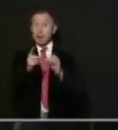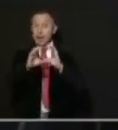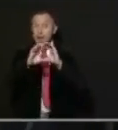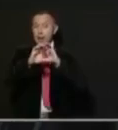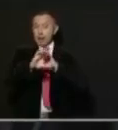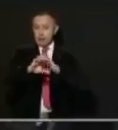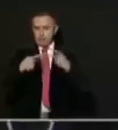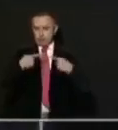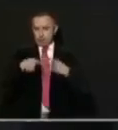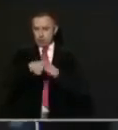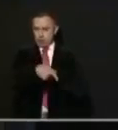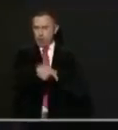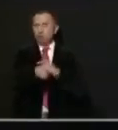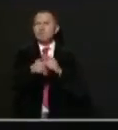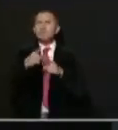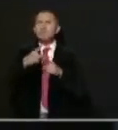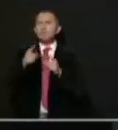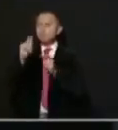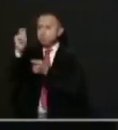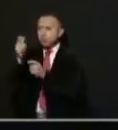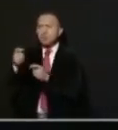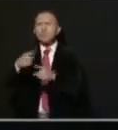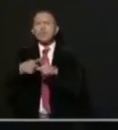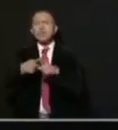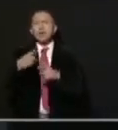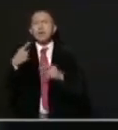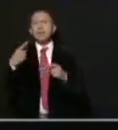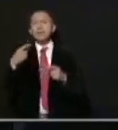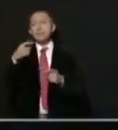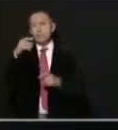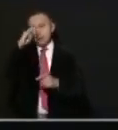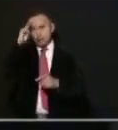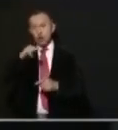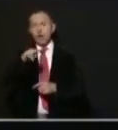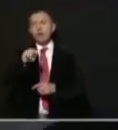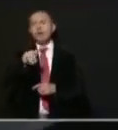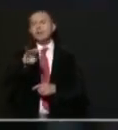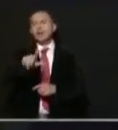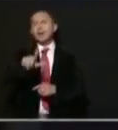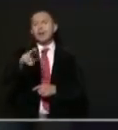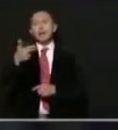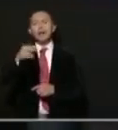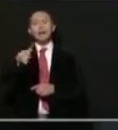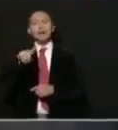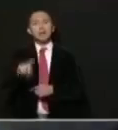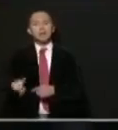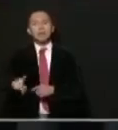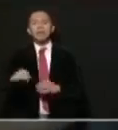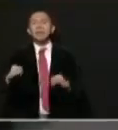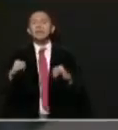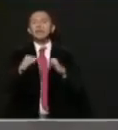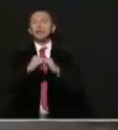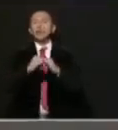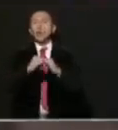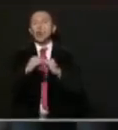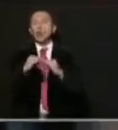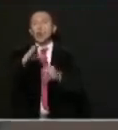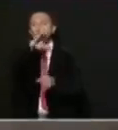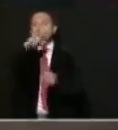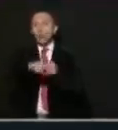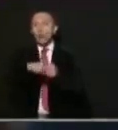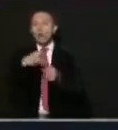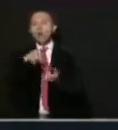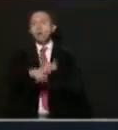esta ceremonia es el maestro Natanel Lorenzo Hernández del Instituto Intercultural Calmeca, okay, de Nejapa de